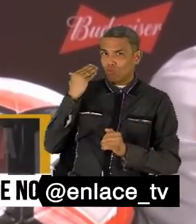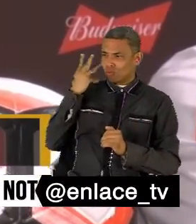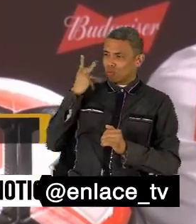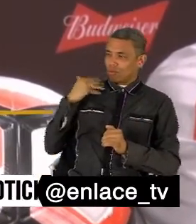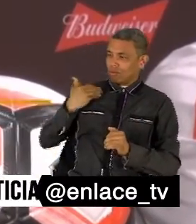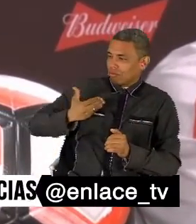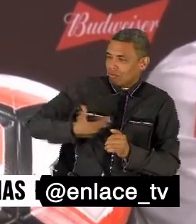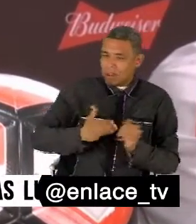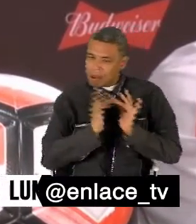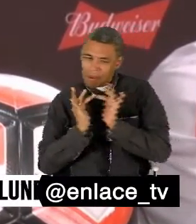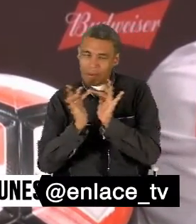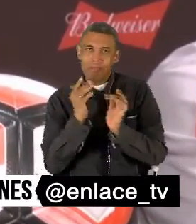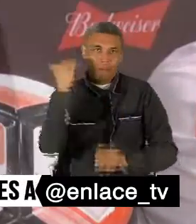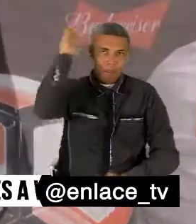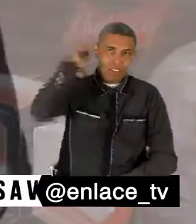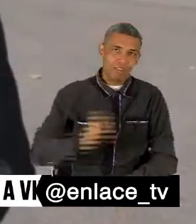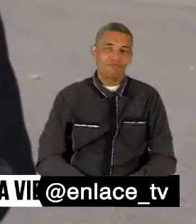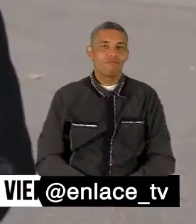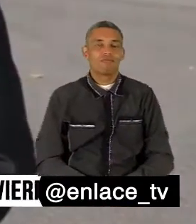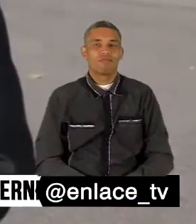día conocernos más.